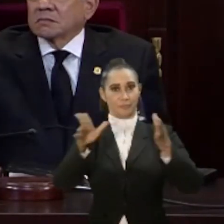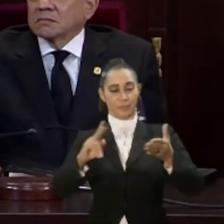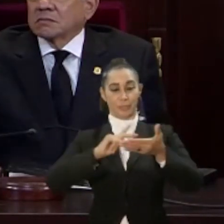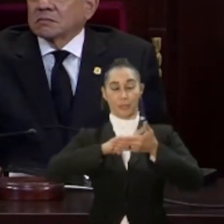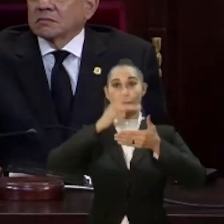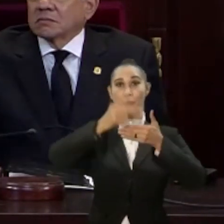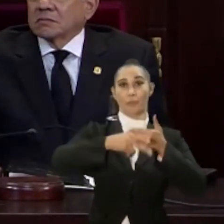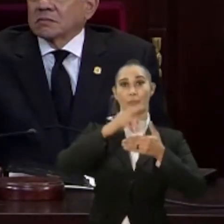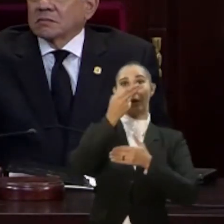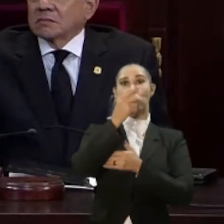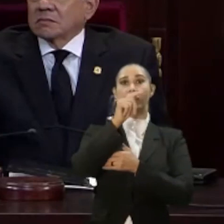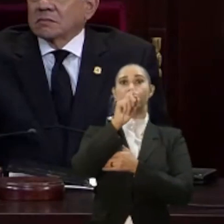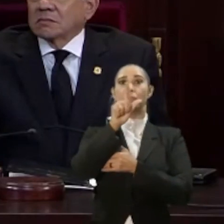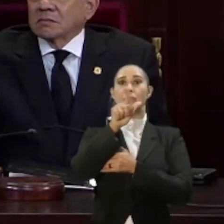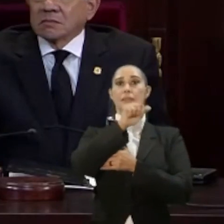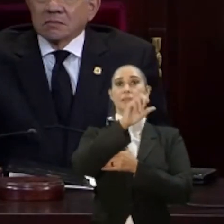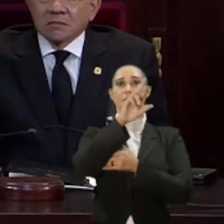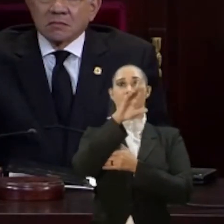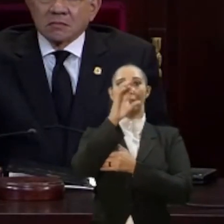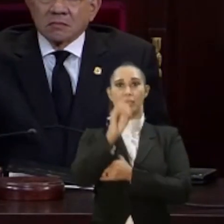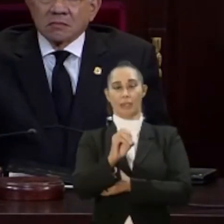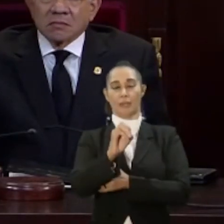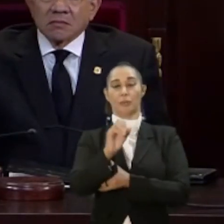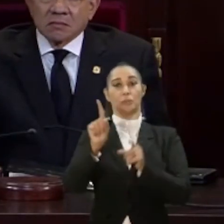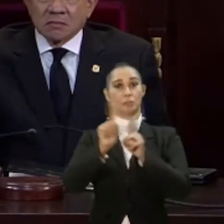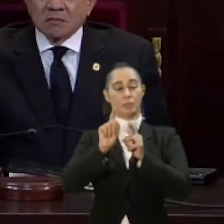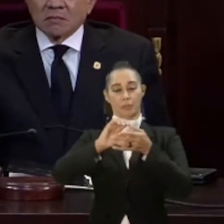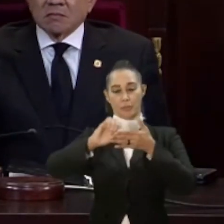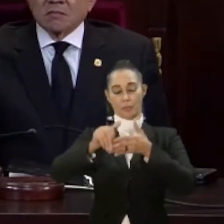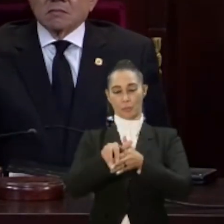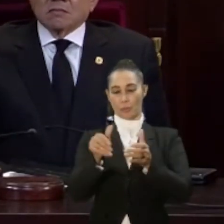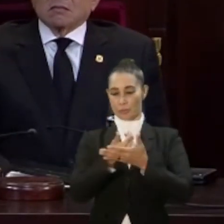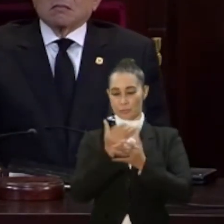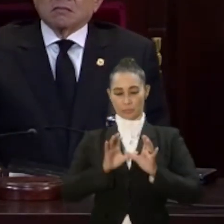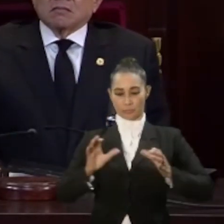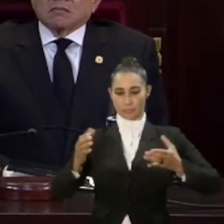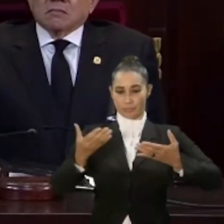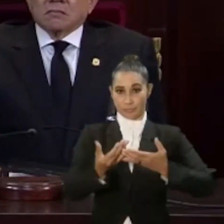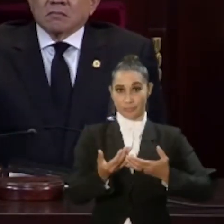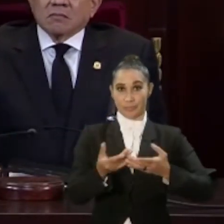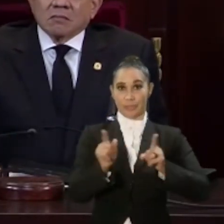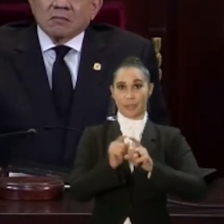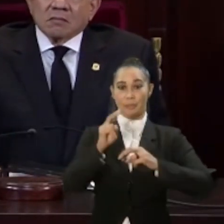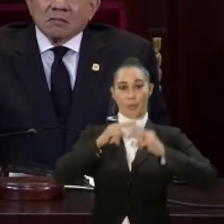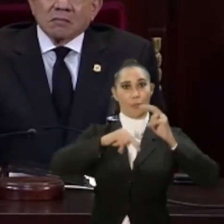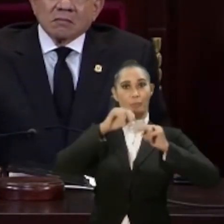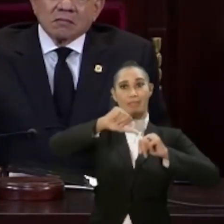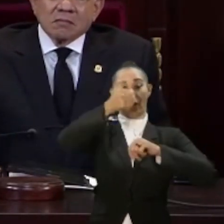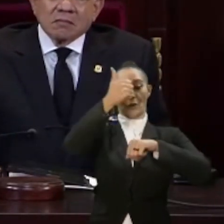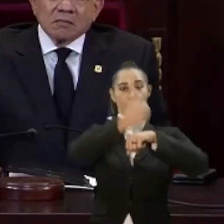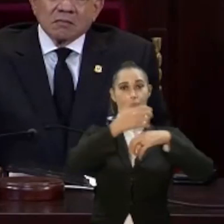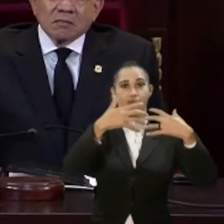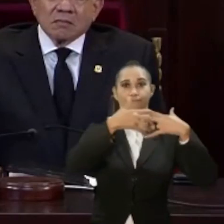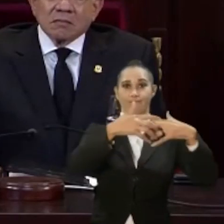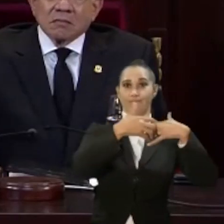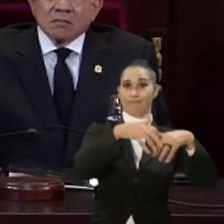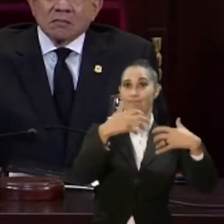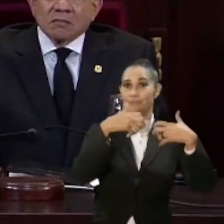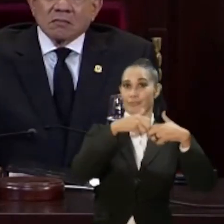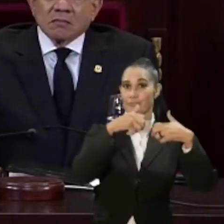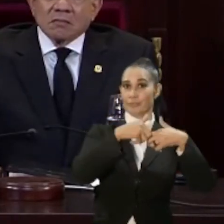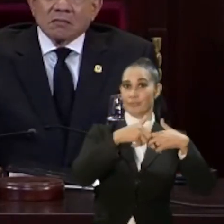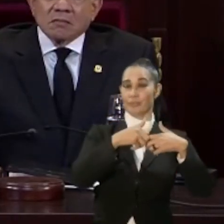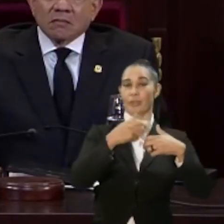de astillero y una moderna terminal de contenedores, así como la construcción de otra planta privada de generación a